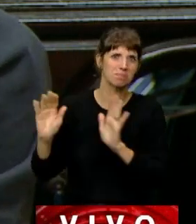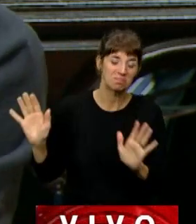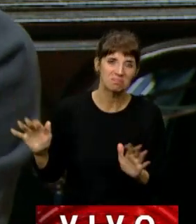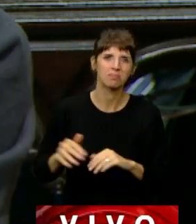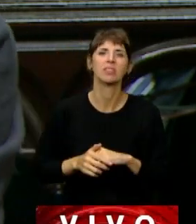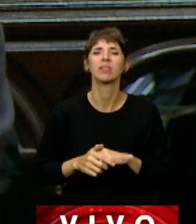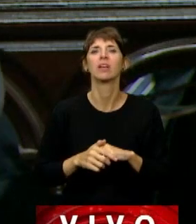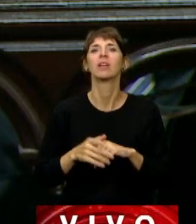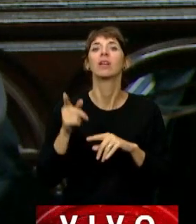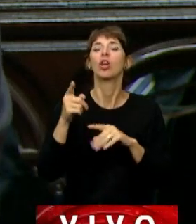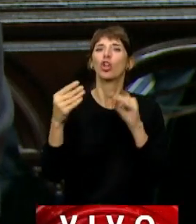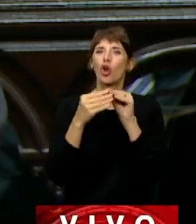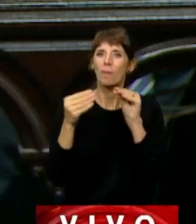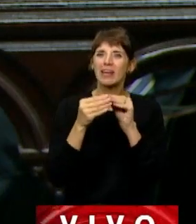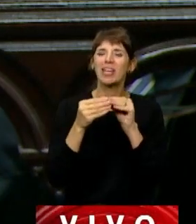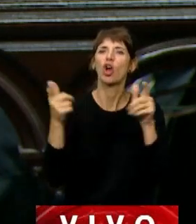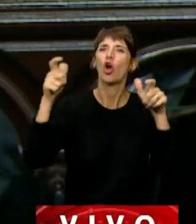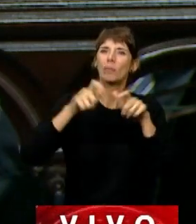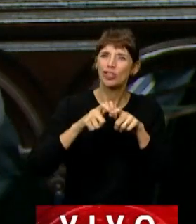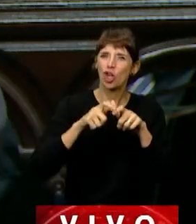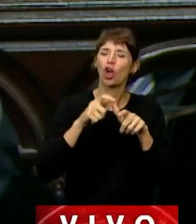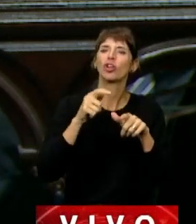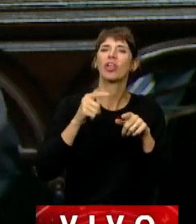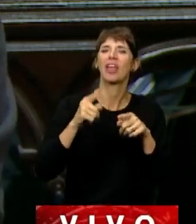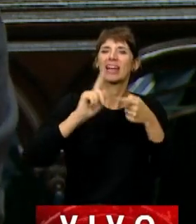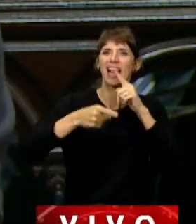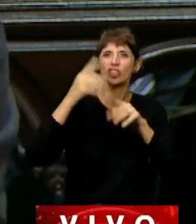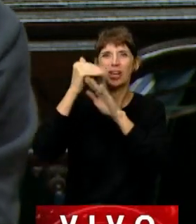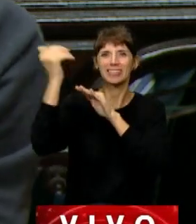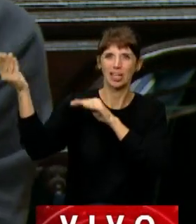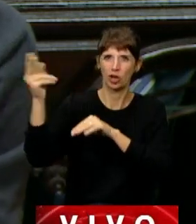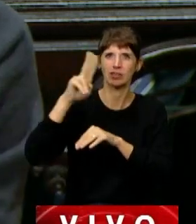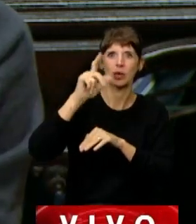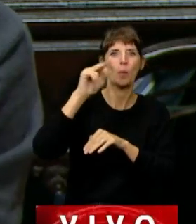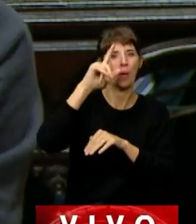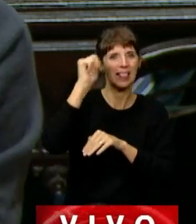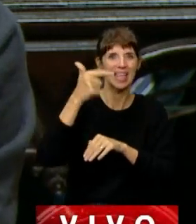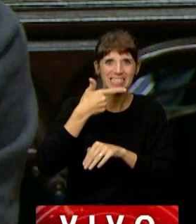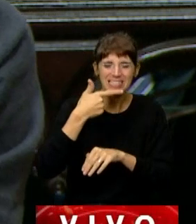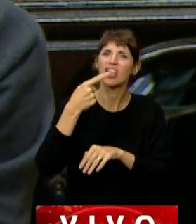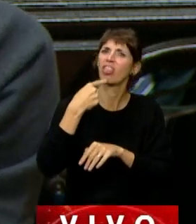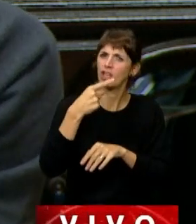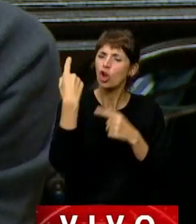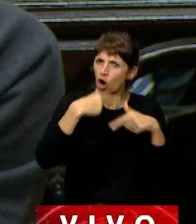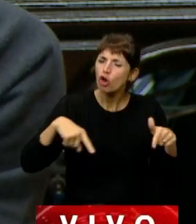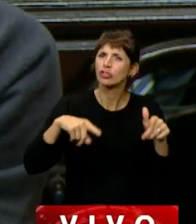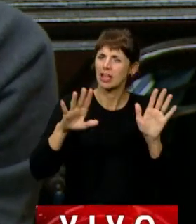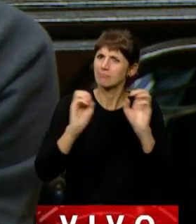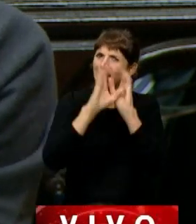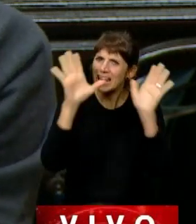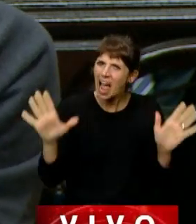nuestro compañero presidente de la Comisión de Relaciones Exteriores, Eduardo Valdés, planteó aspectos muy concretos que tienen que ver con